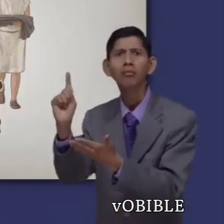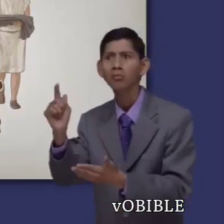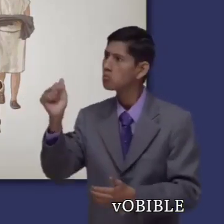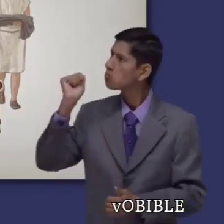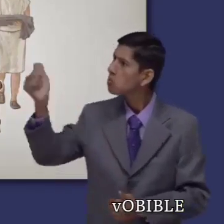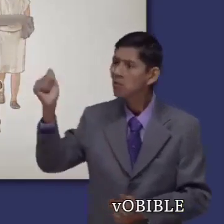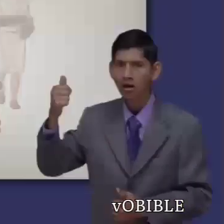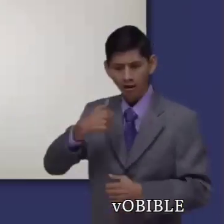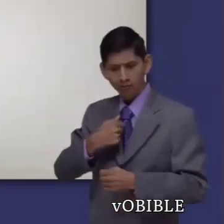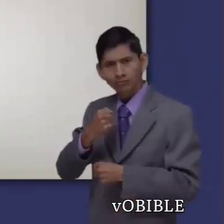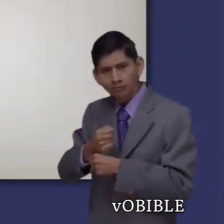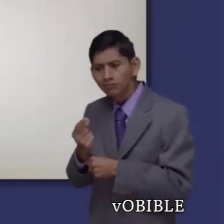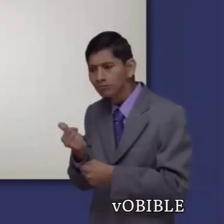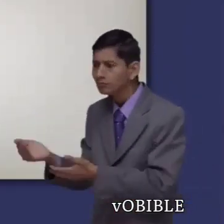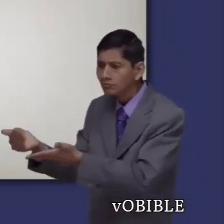Tesalónica.